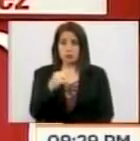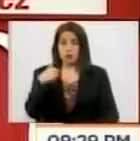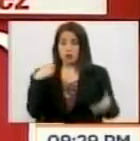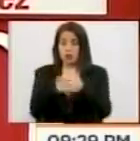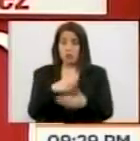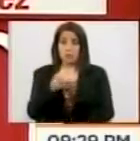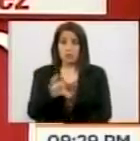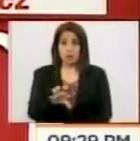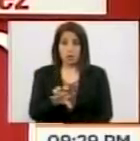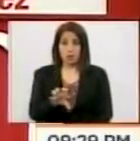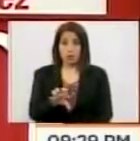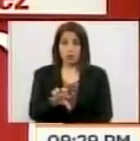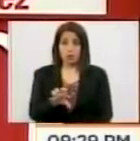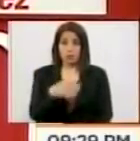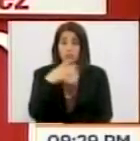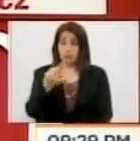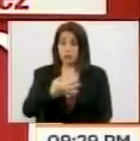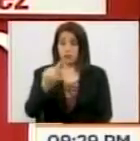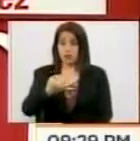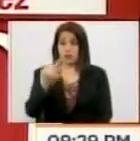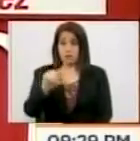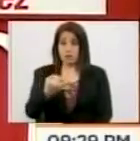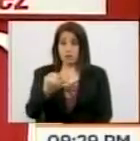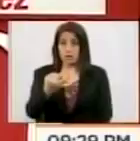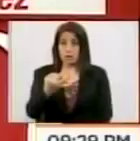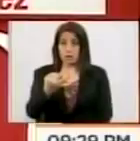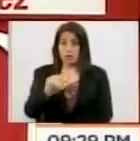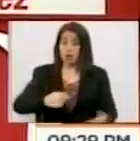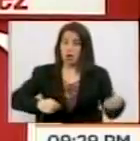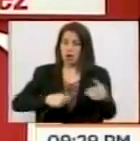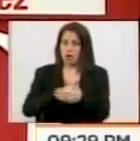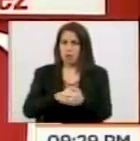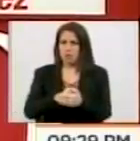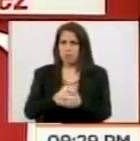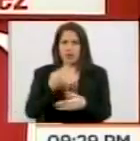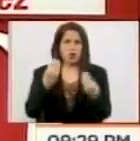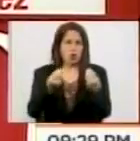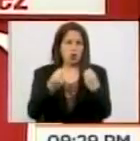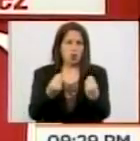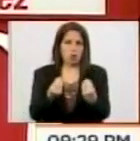Estado. Correcto. Iban a bombardear, no iban a dar un golpe de Estado, iban a bombardear